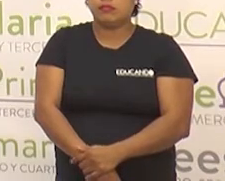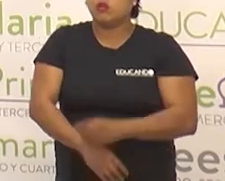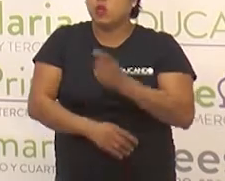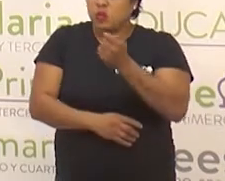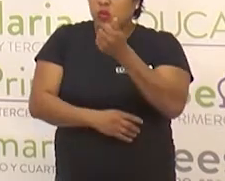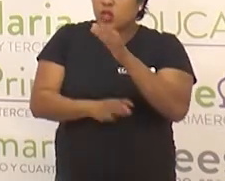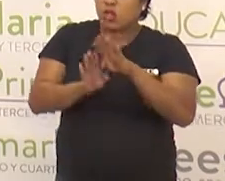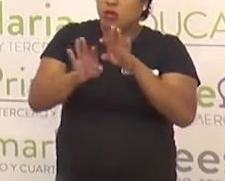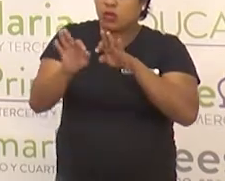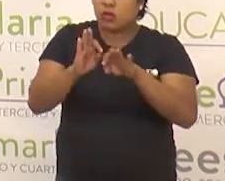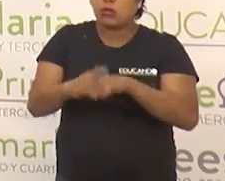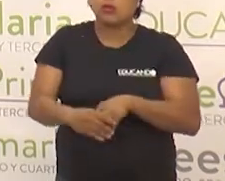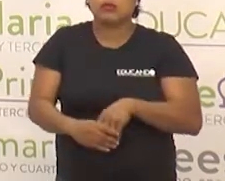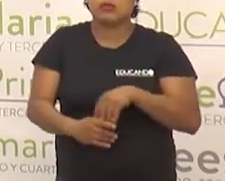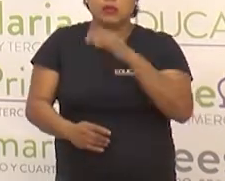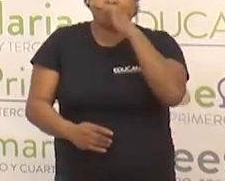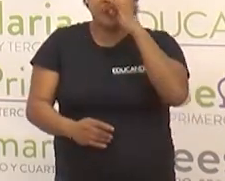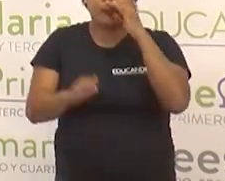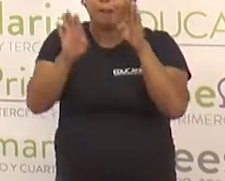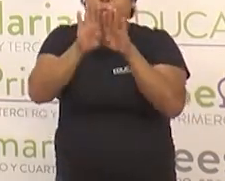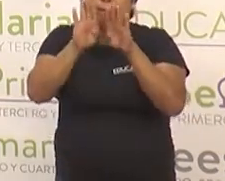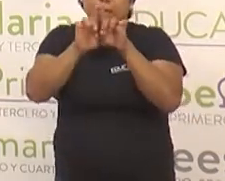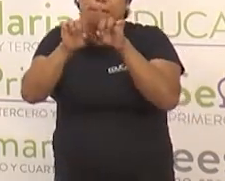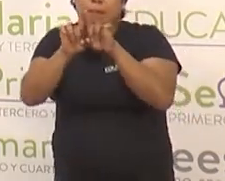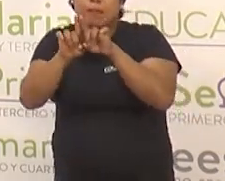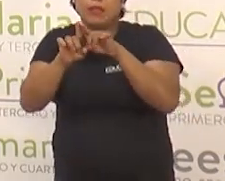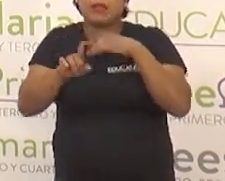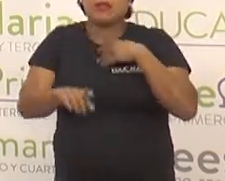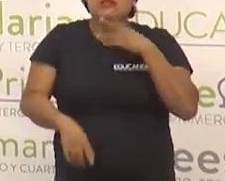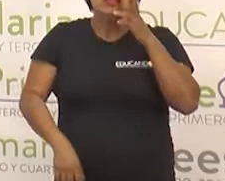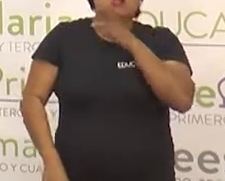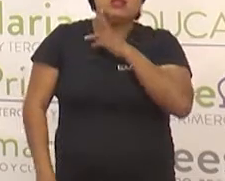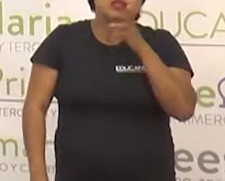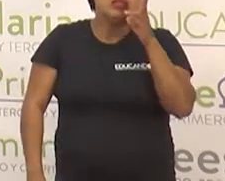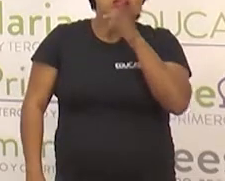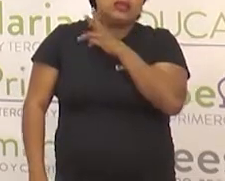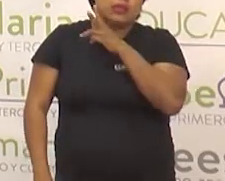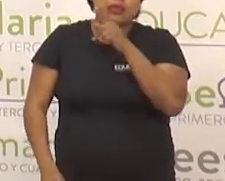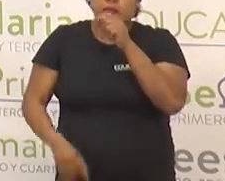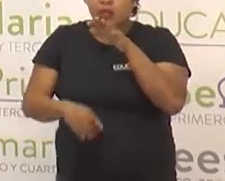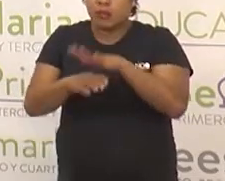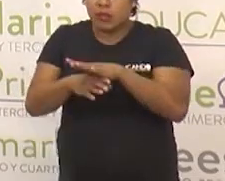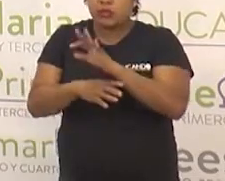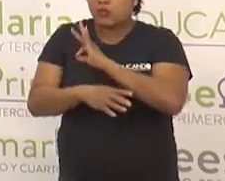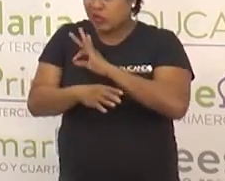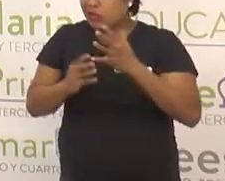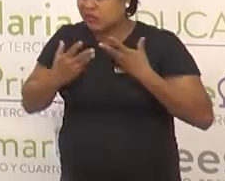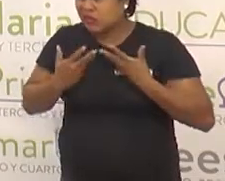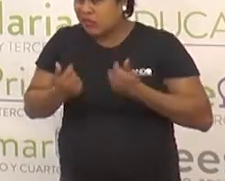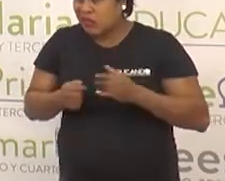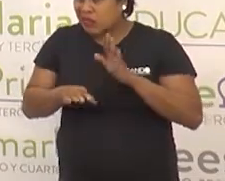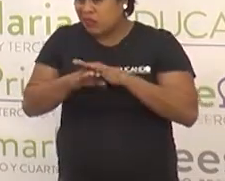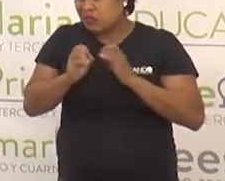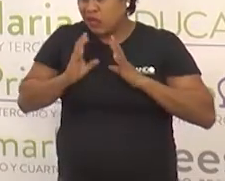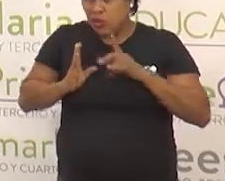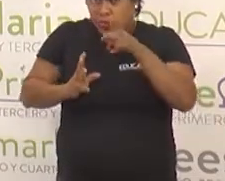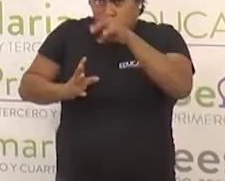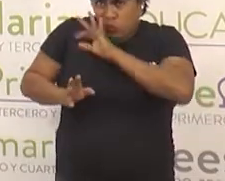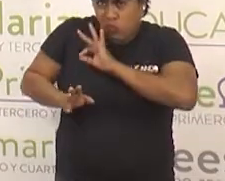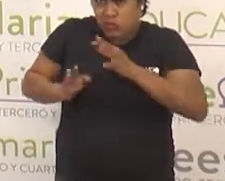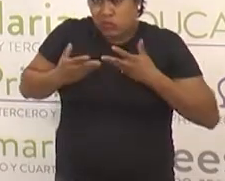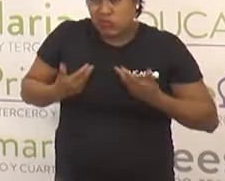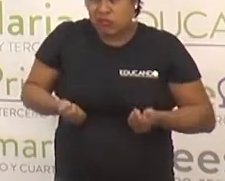Me cuesta un poco de trabajo, se me acaba el aire. Y además, ¿tú puedes entender claramente la